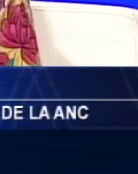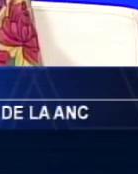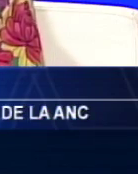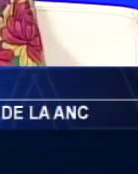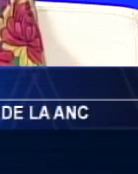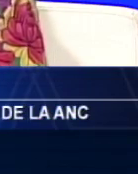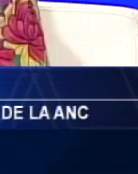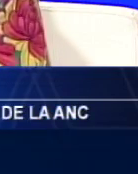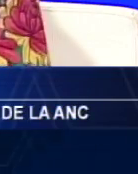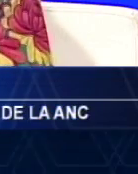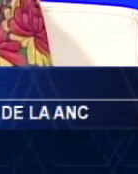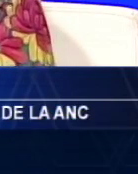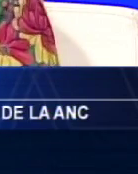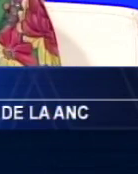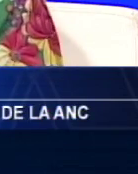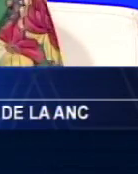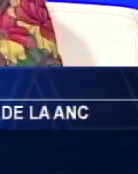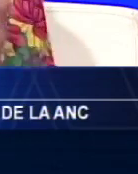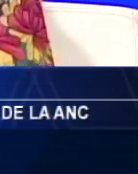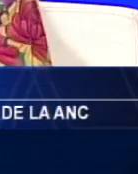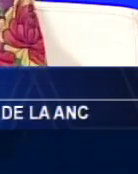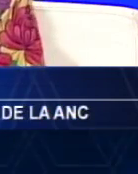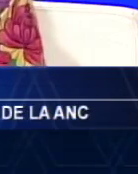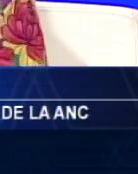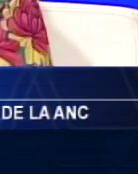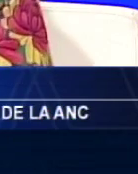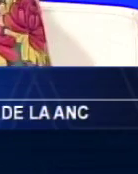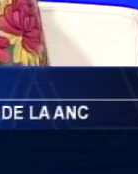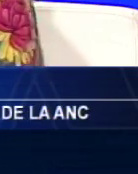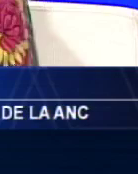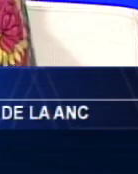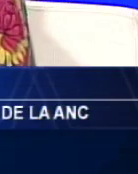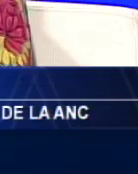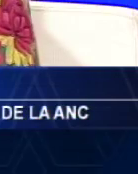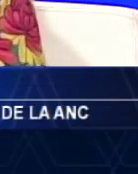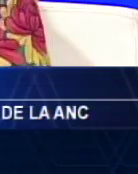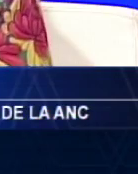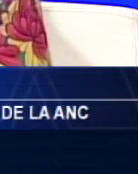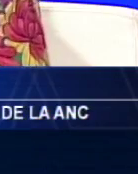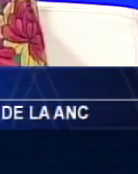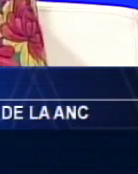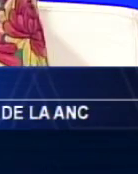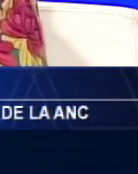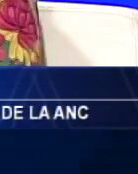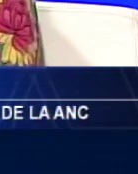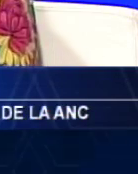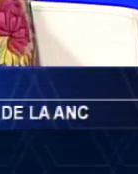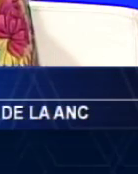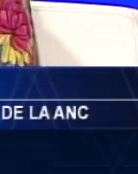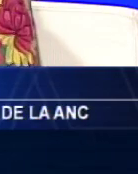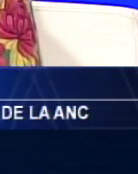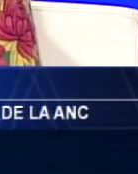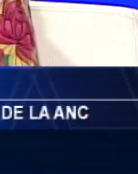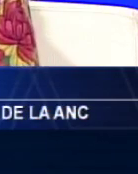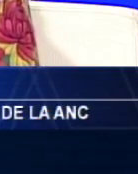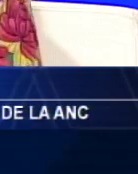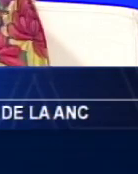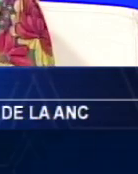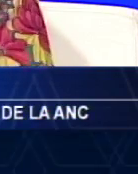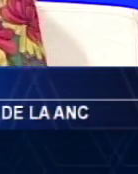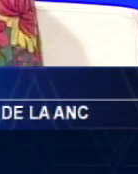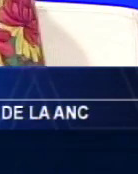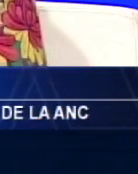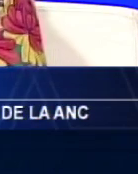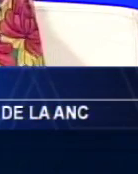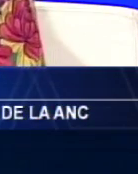de la Asamblea Nacional Constituyente crear en todo el país. Nos ha puesto al frente de esos comandos a los presidentes y vicepresidentes de las comisiones.